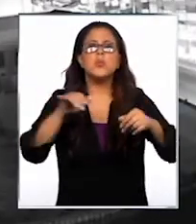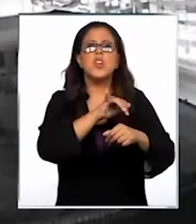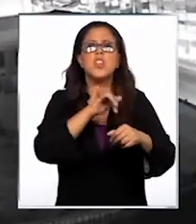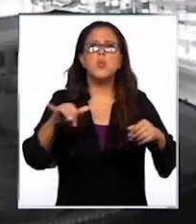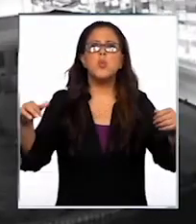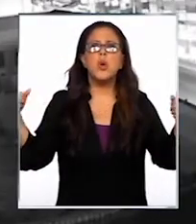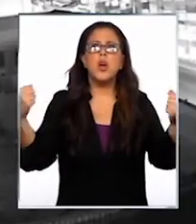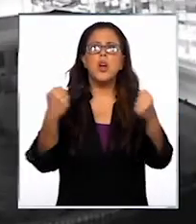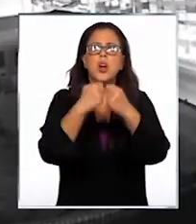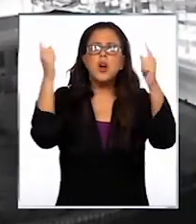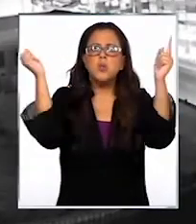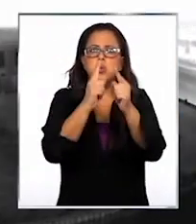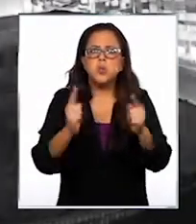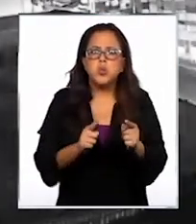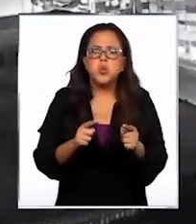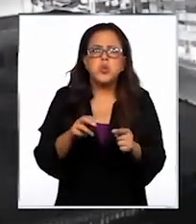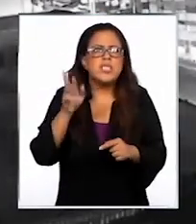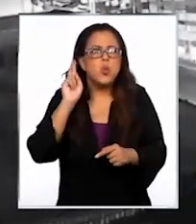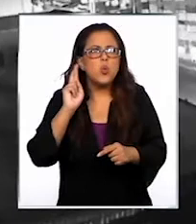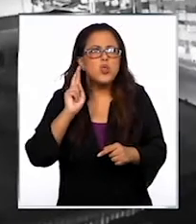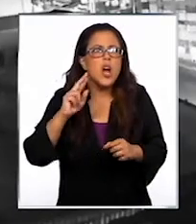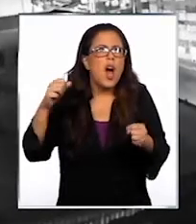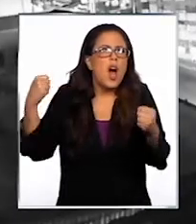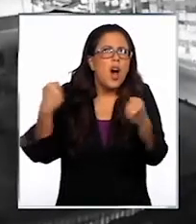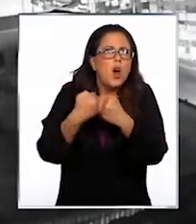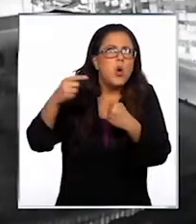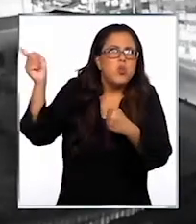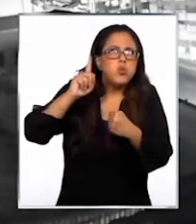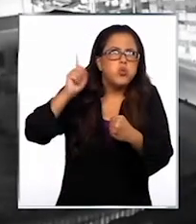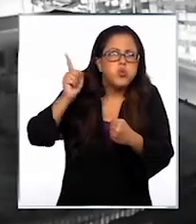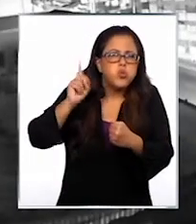el rayo se escucha un estruendo.